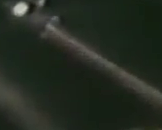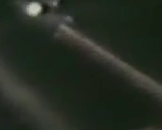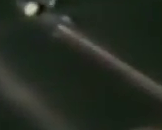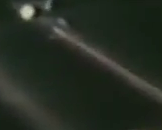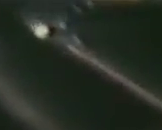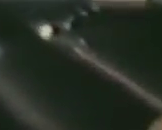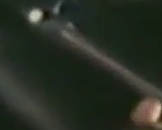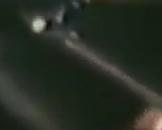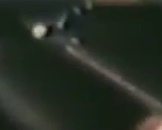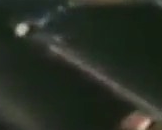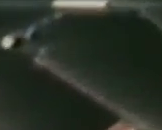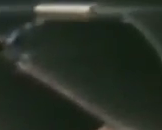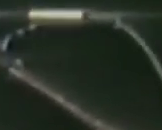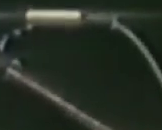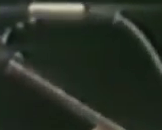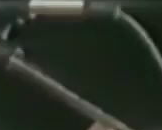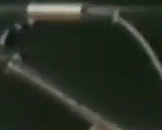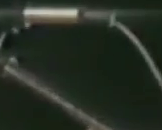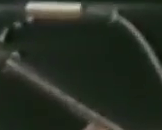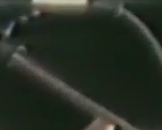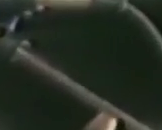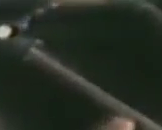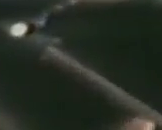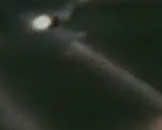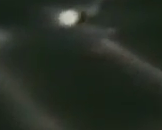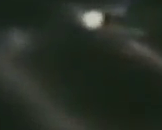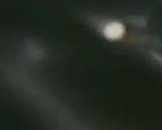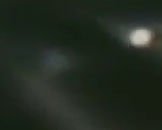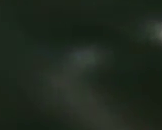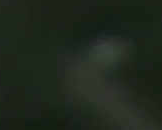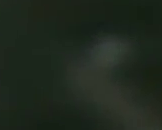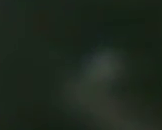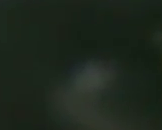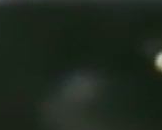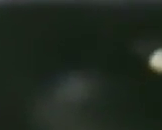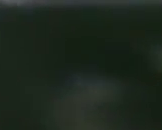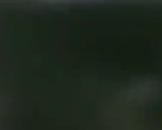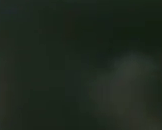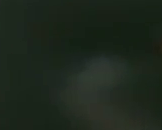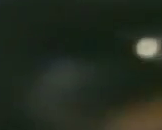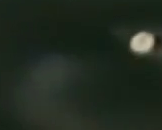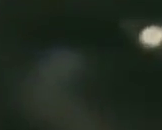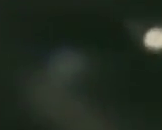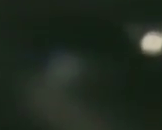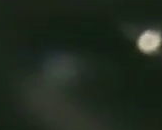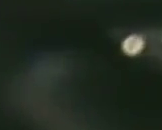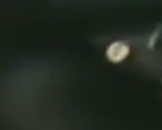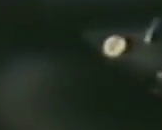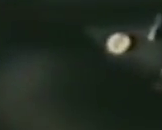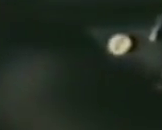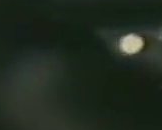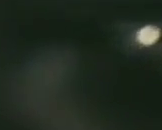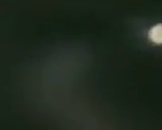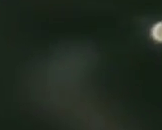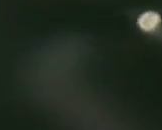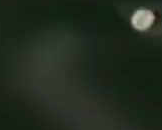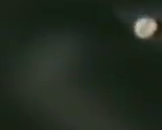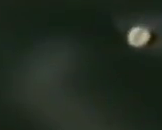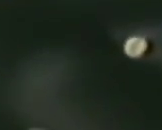Bolívar sonreído, lleno de comprensión, le soltaba el